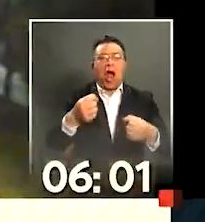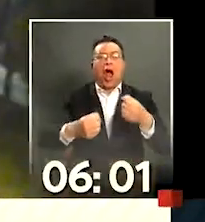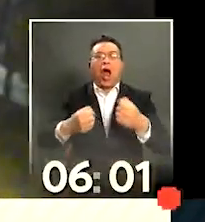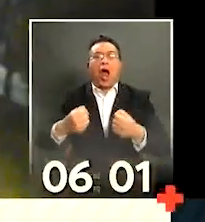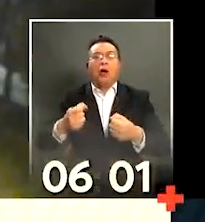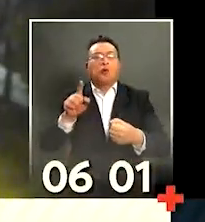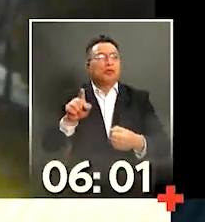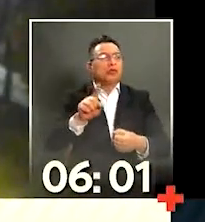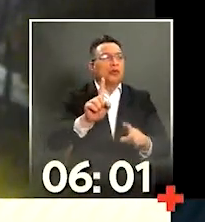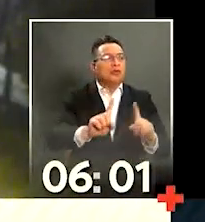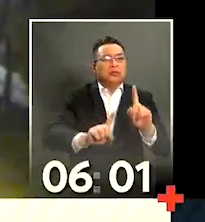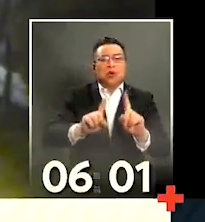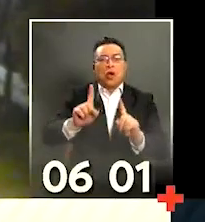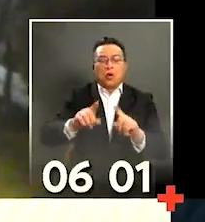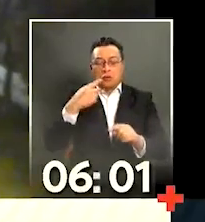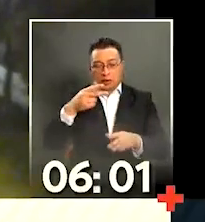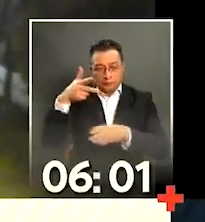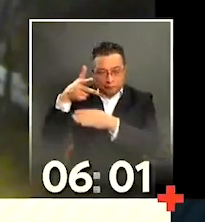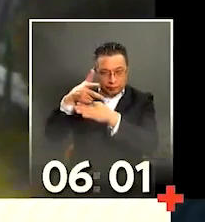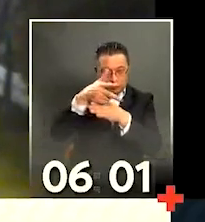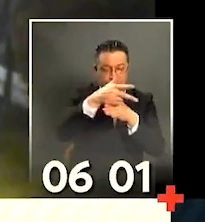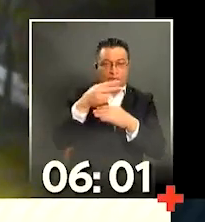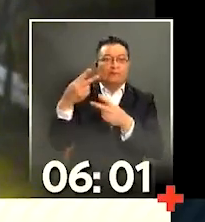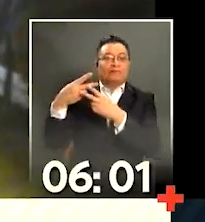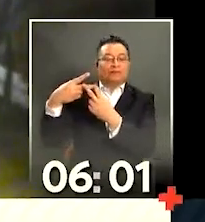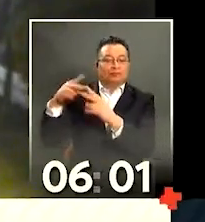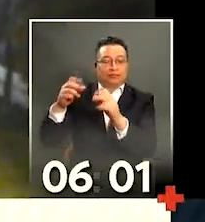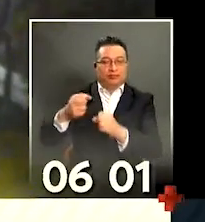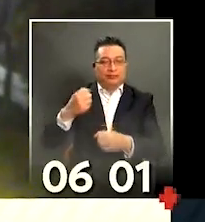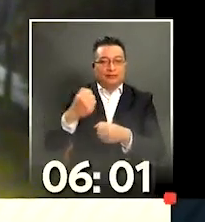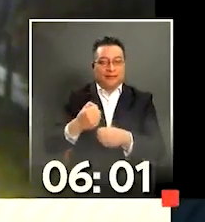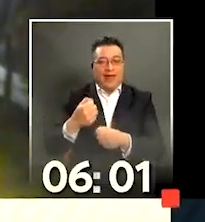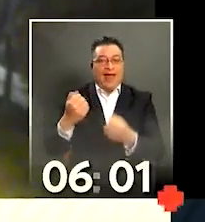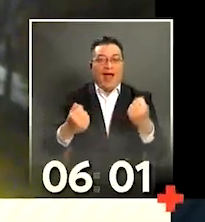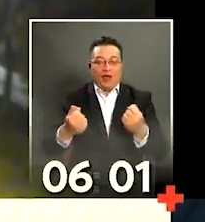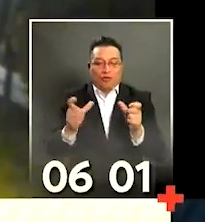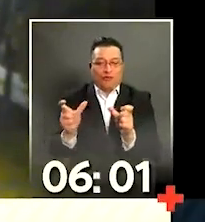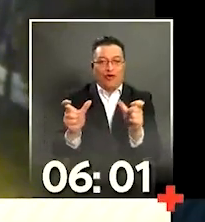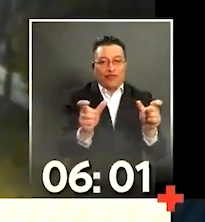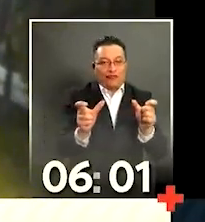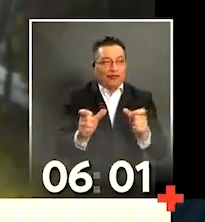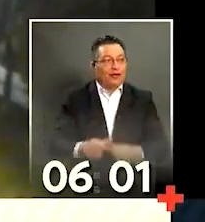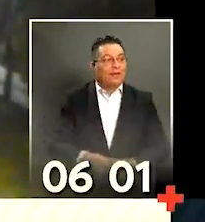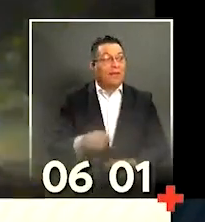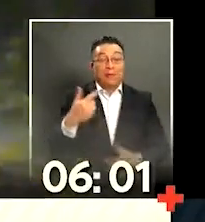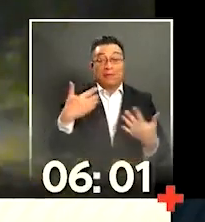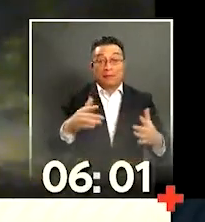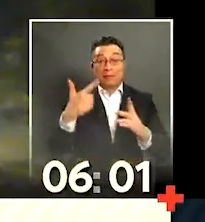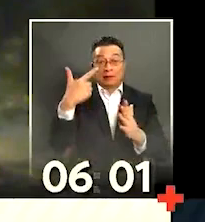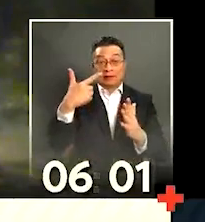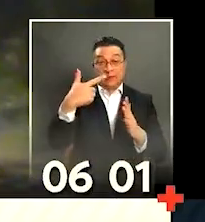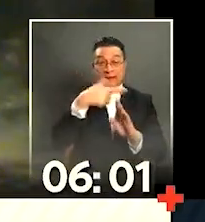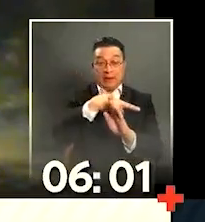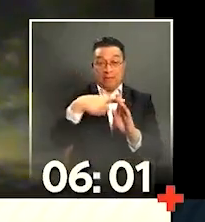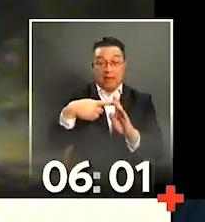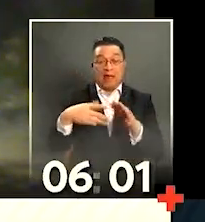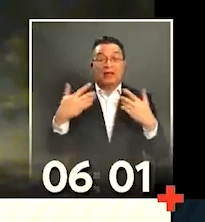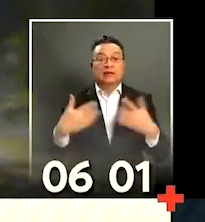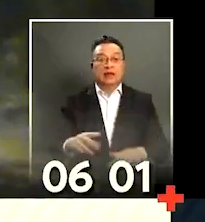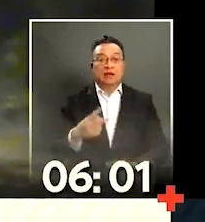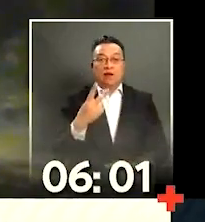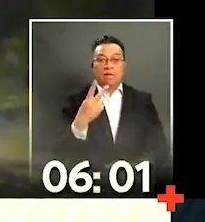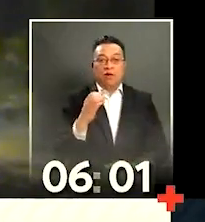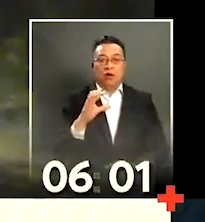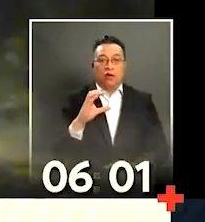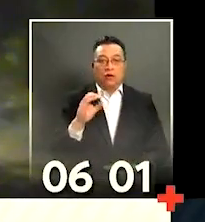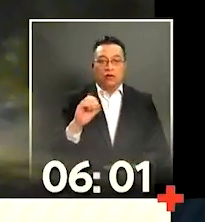mostrando, son imágenes de la Unidad Operativa de Control de tránsito. Así es, porque ya a las 7:30 tienen que estar los vocales de mesa que han sido